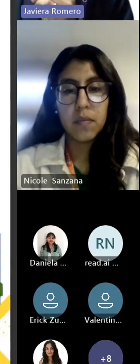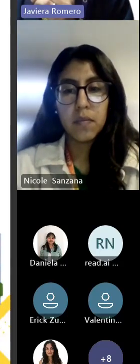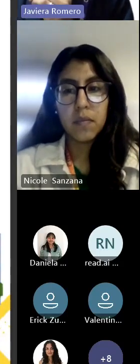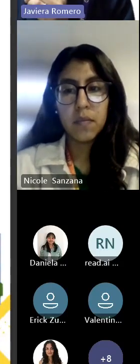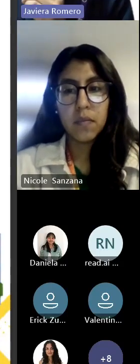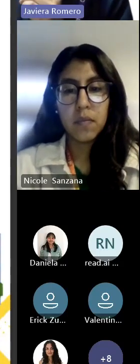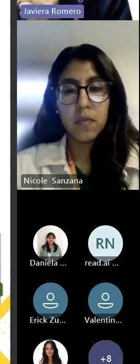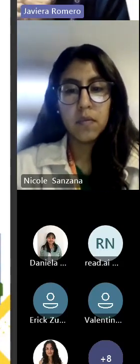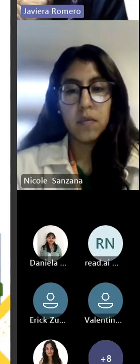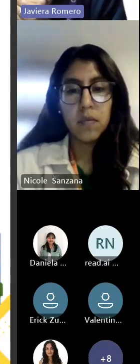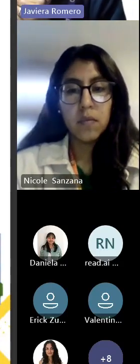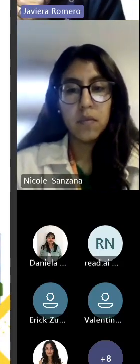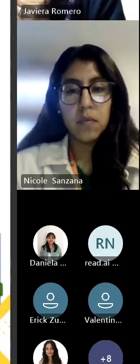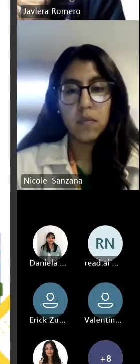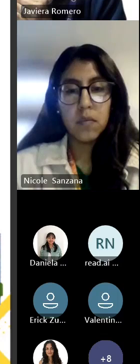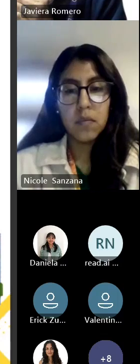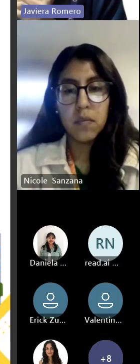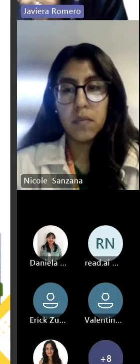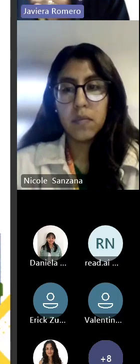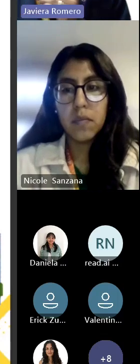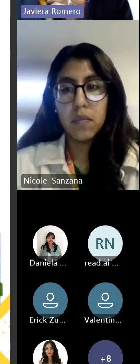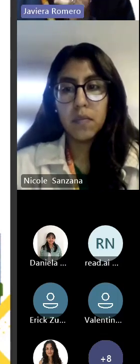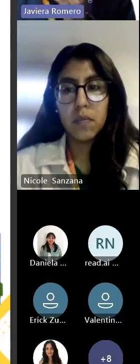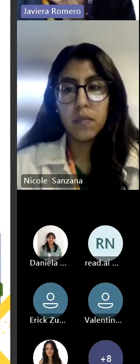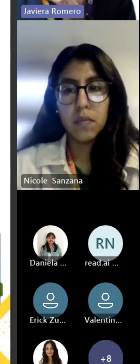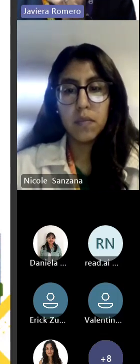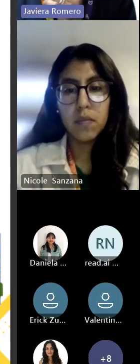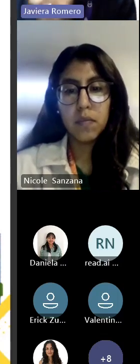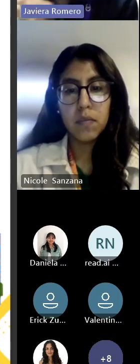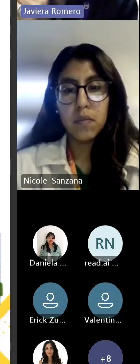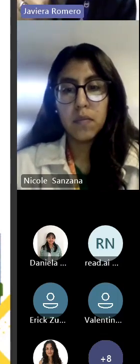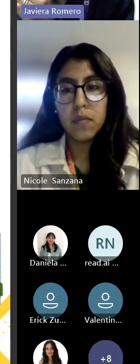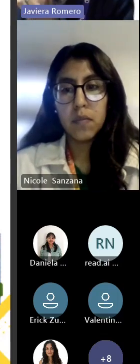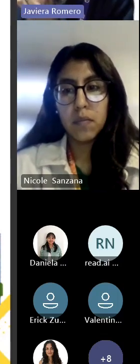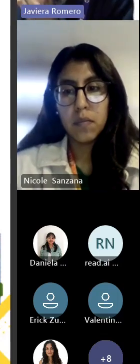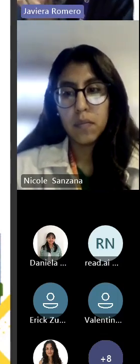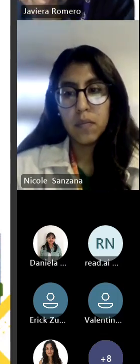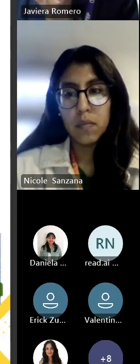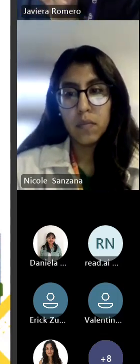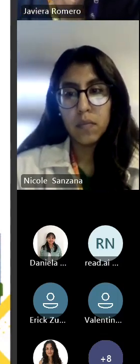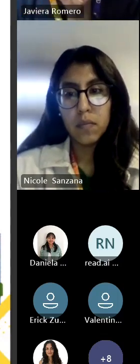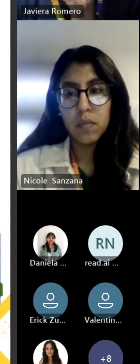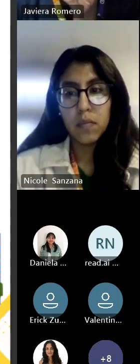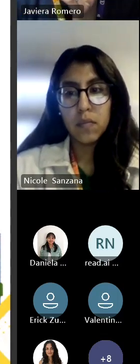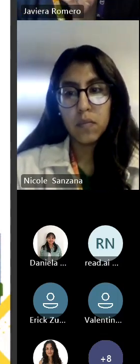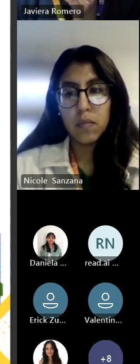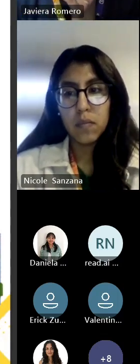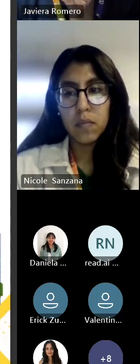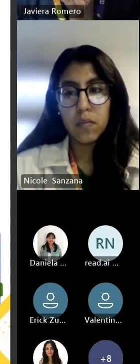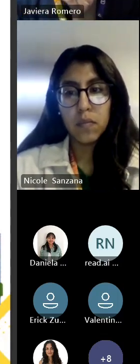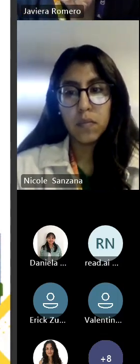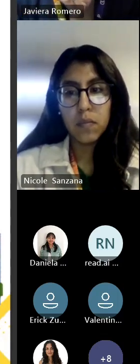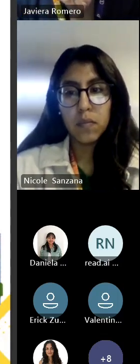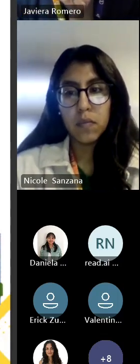Pueden escribirlas por el chat, si gustan, ahí las vamos revisando.